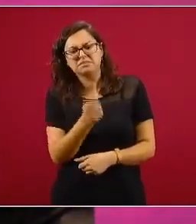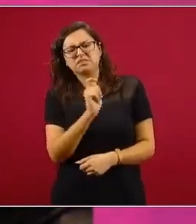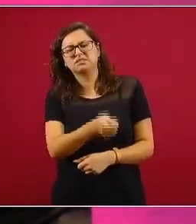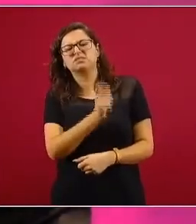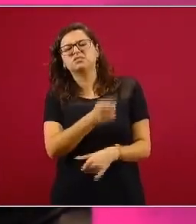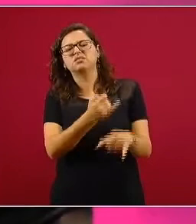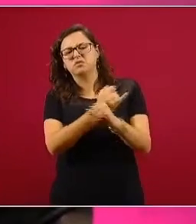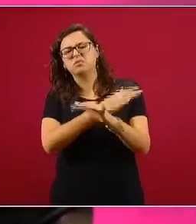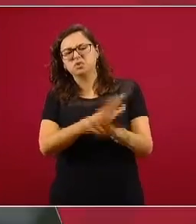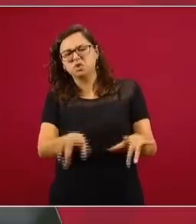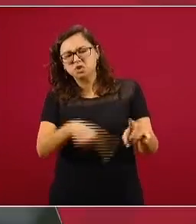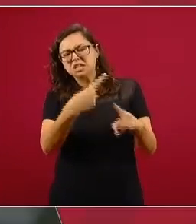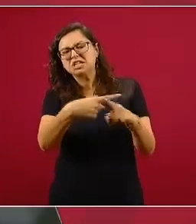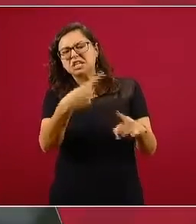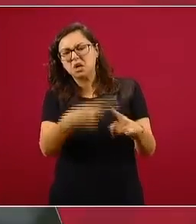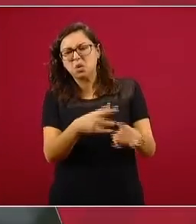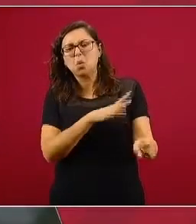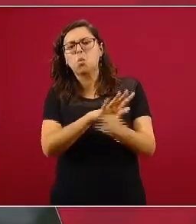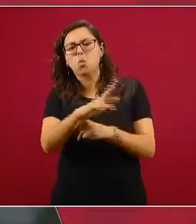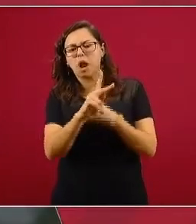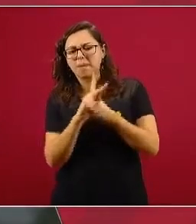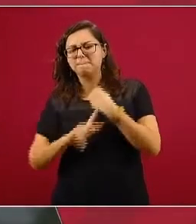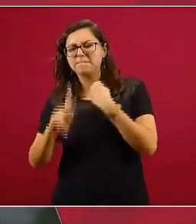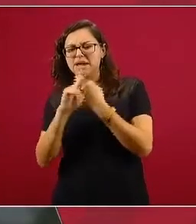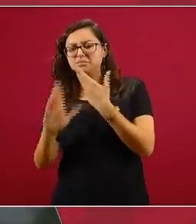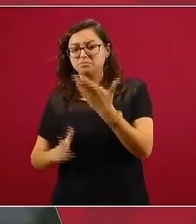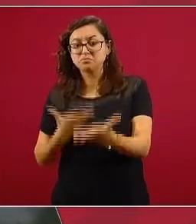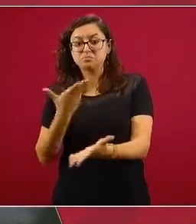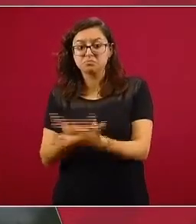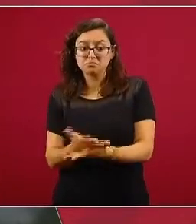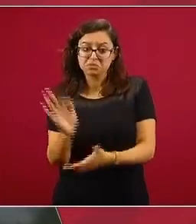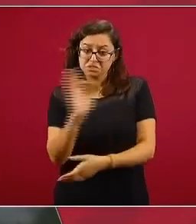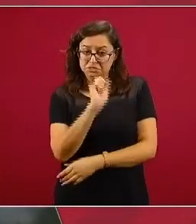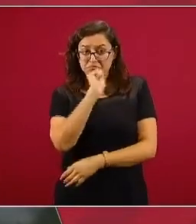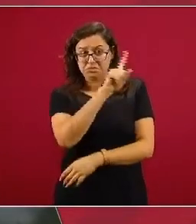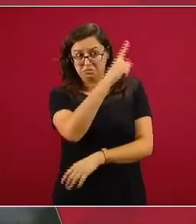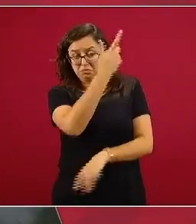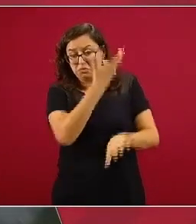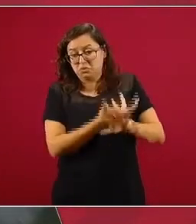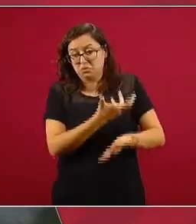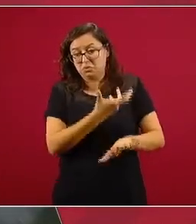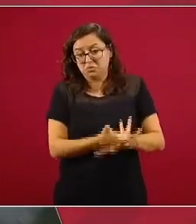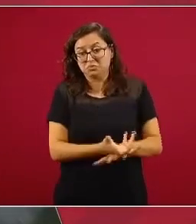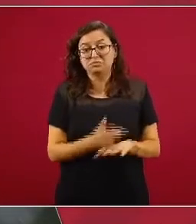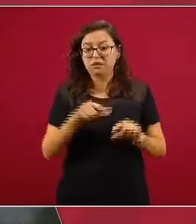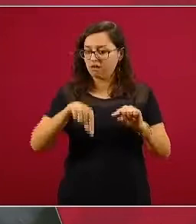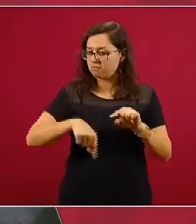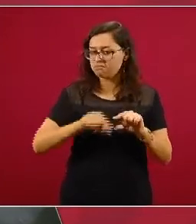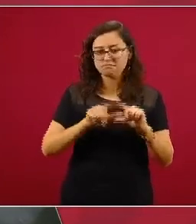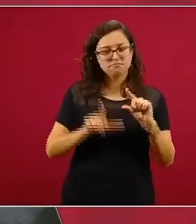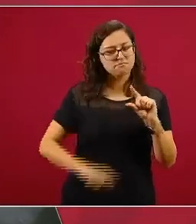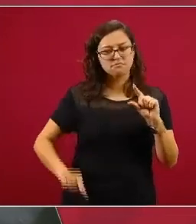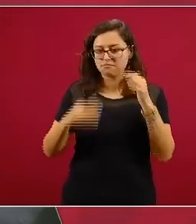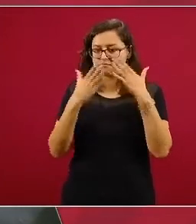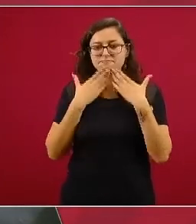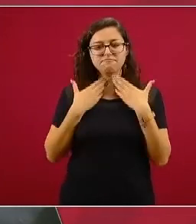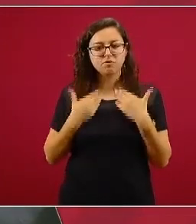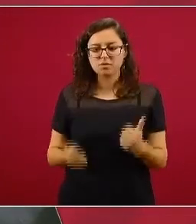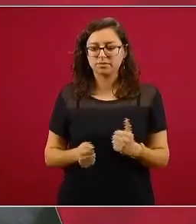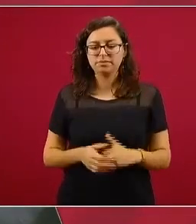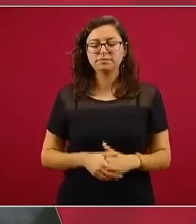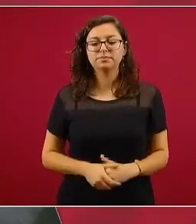esta información, en qué país se le ha planteado esto, quizá es Estados Unidos, ciertamente en México no existe esa